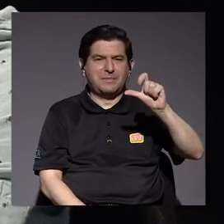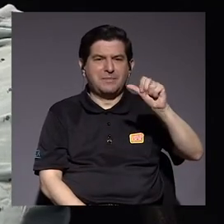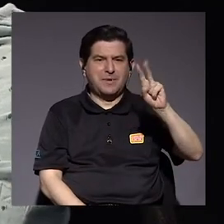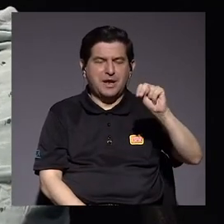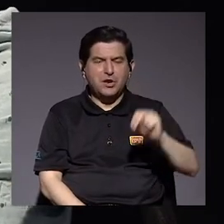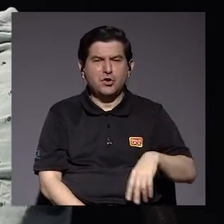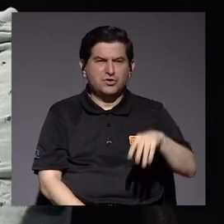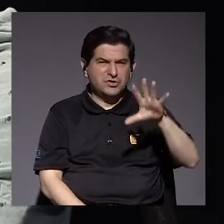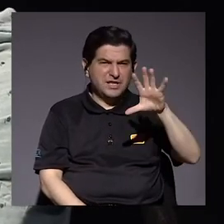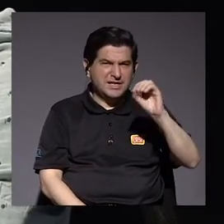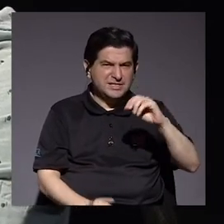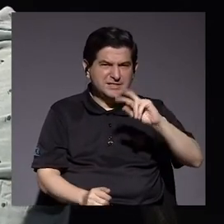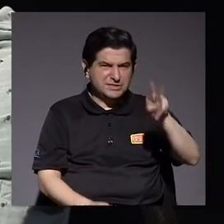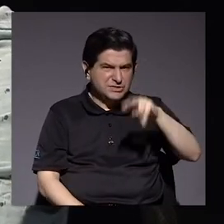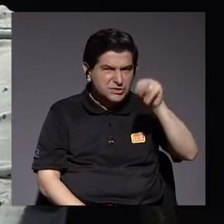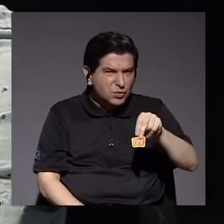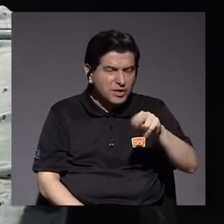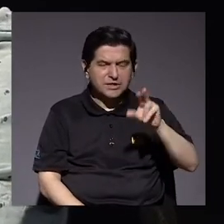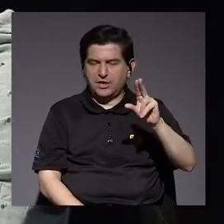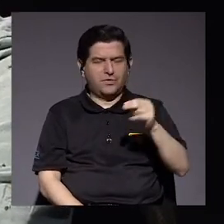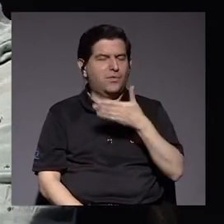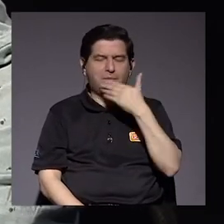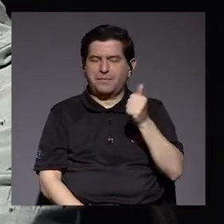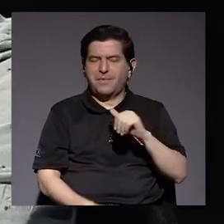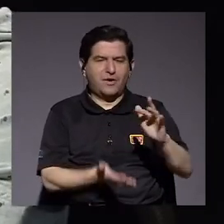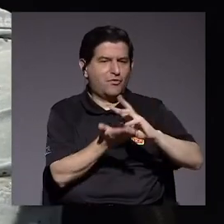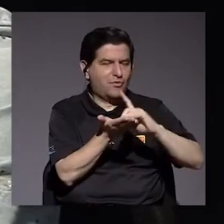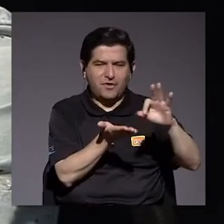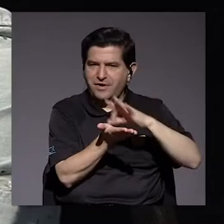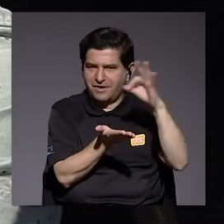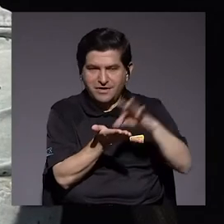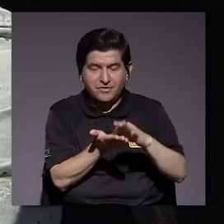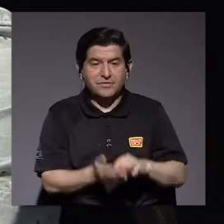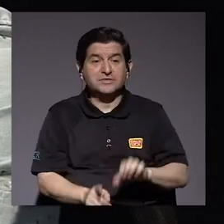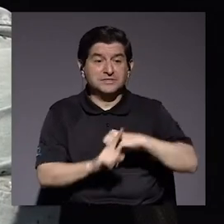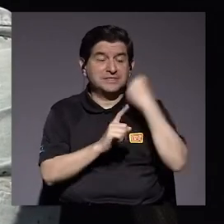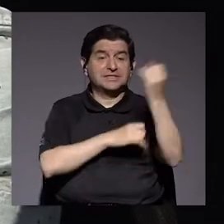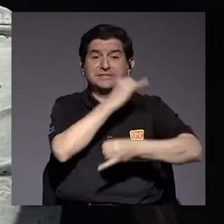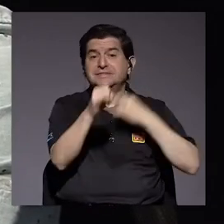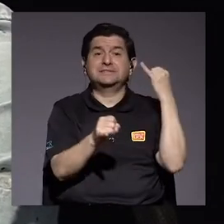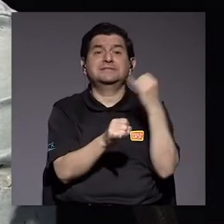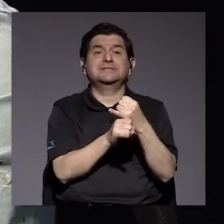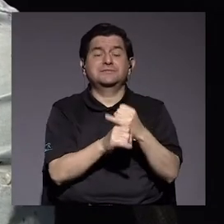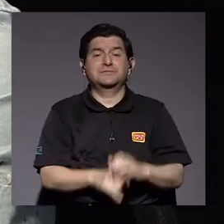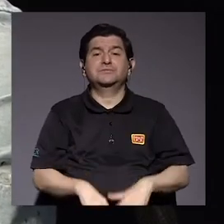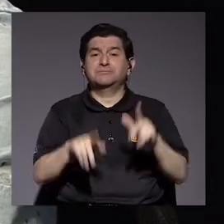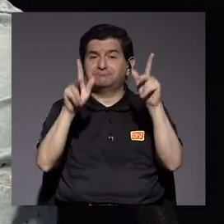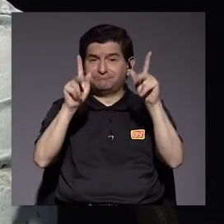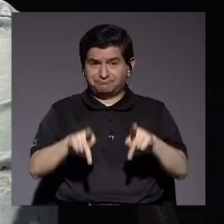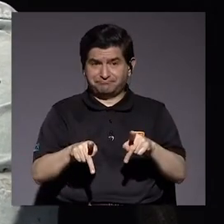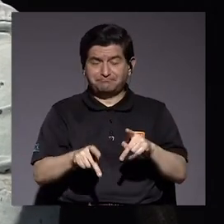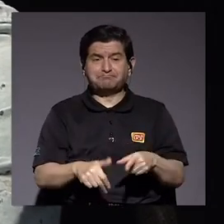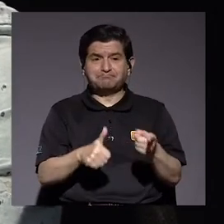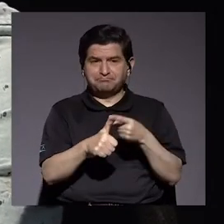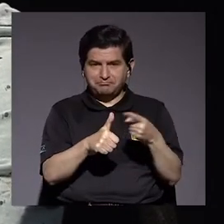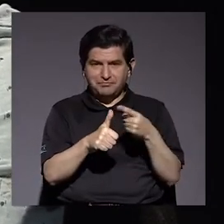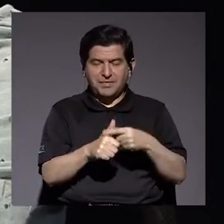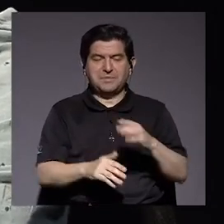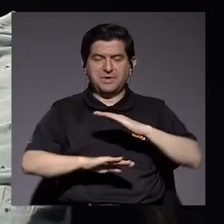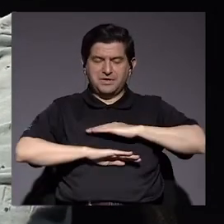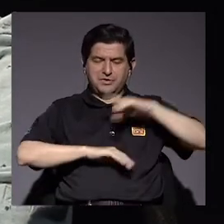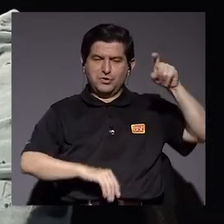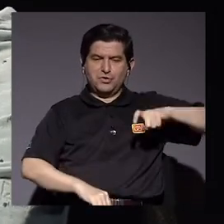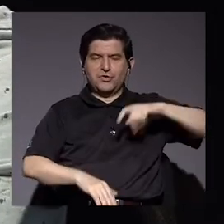va a comprar el arroz y los frijoles. Uh-huh. Si lo trasladamos a esto, en escenario internacional, las personas, bueno, primero van a satisfacer